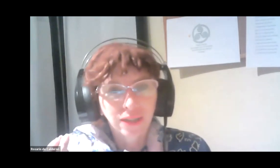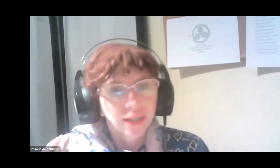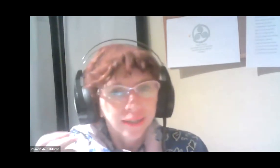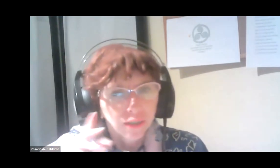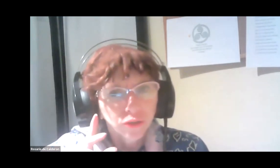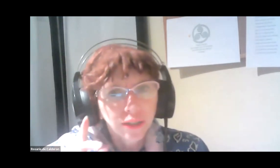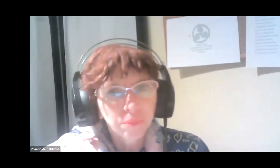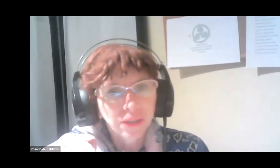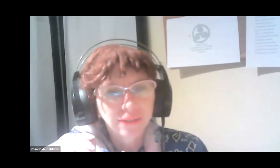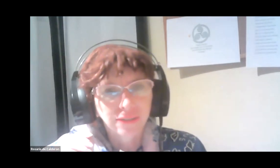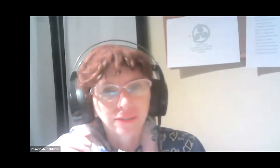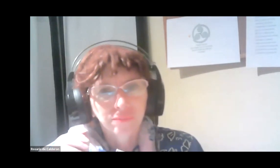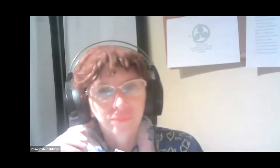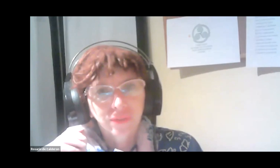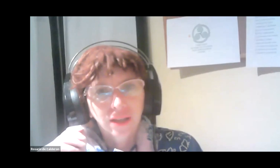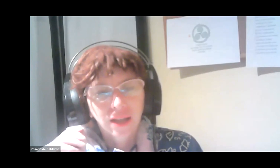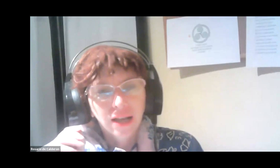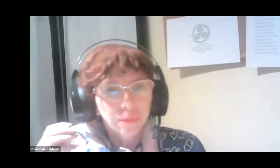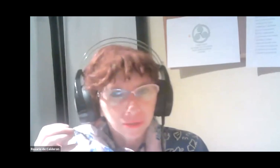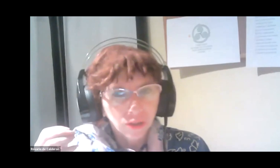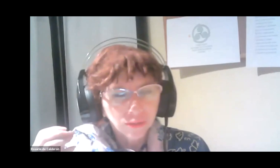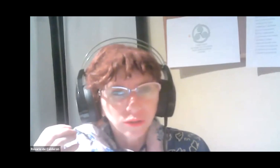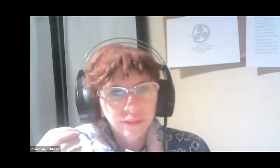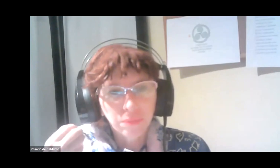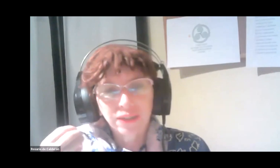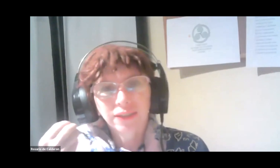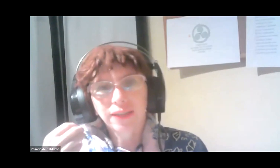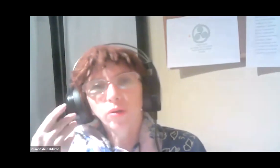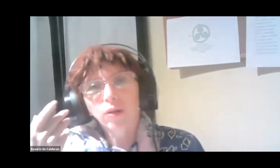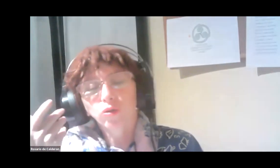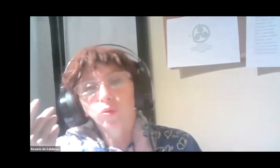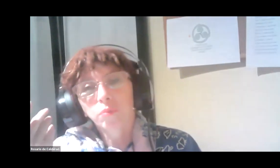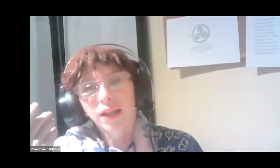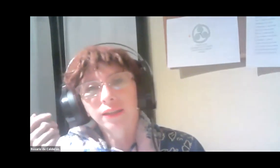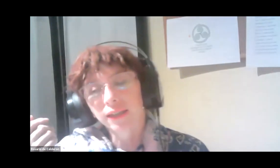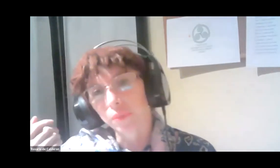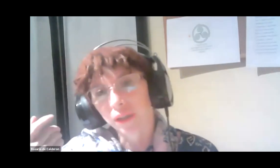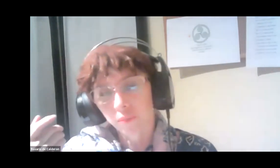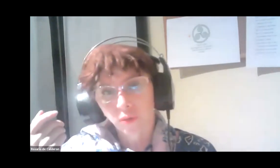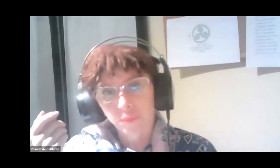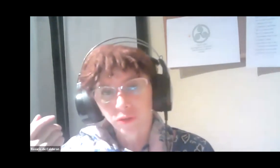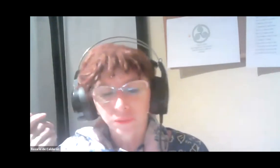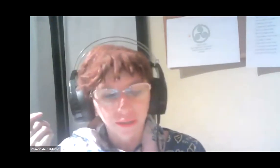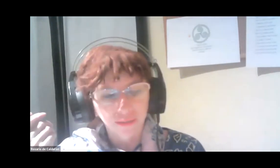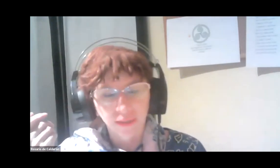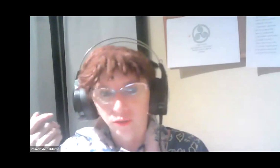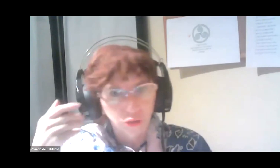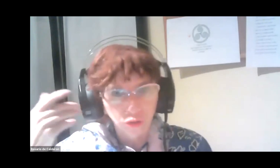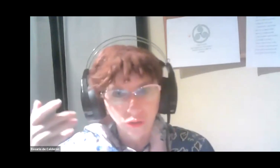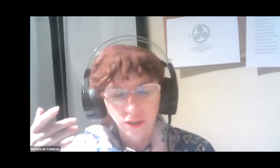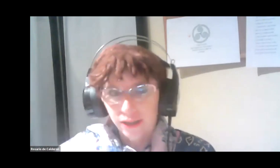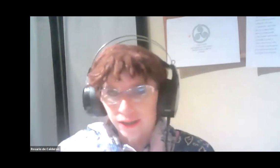y no siempre es así las personas con discapacidad están muy acostumbradas a que por ejemplo una persona invidente